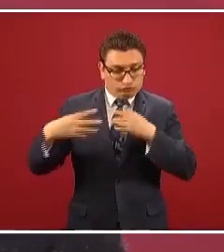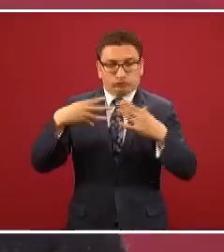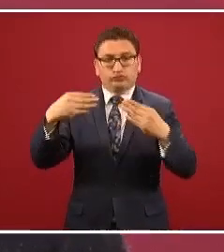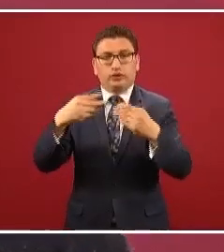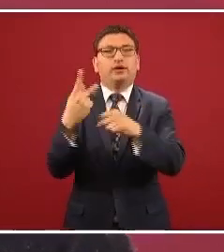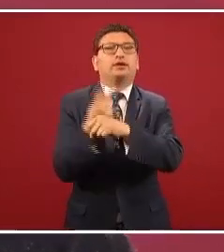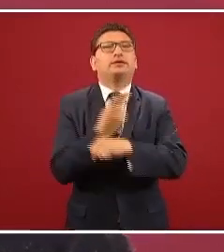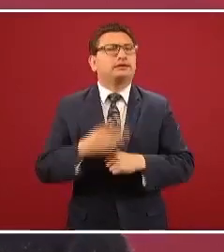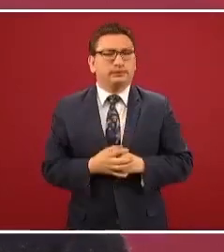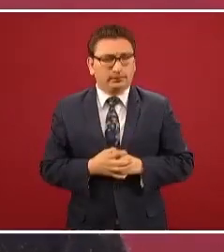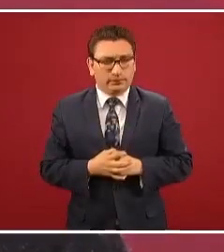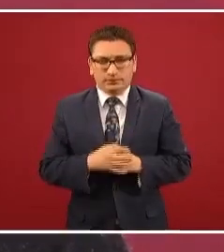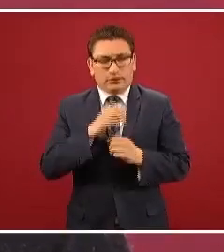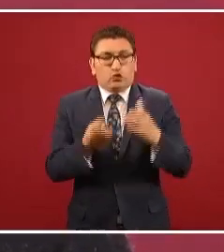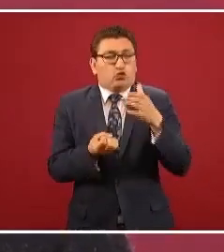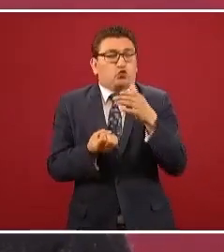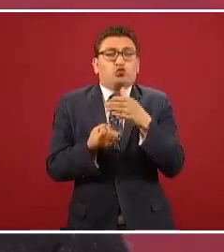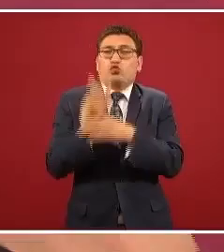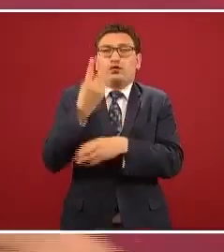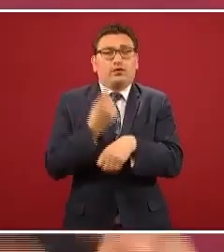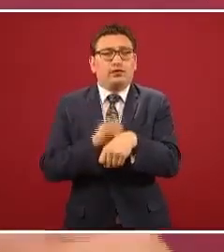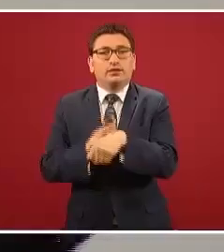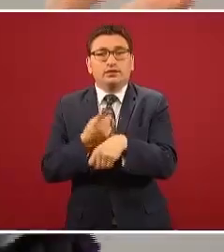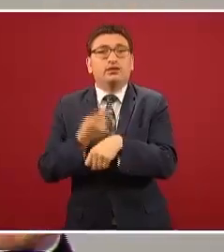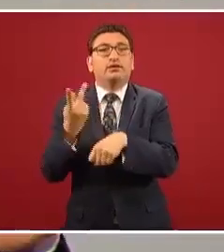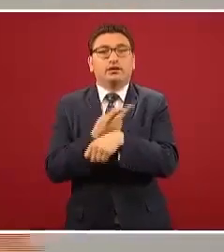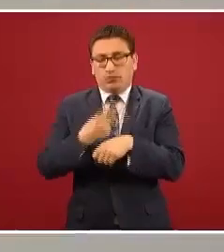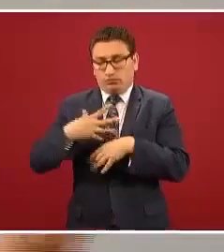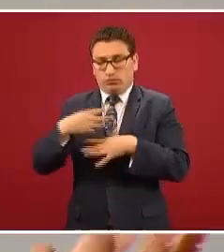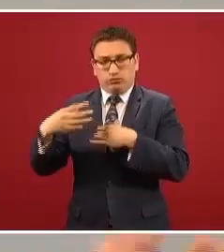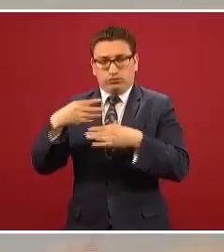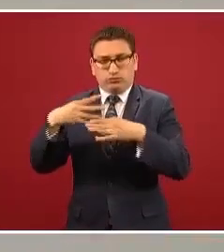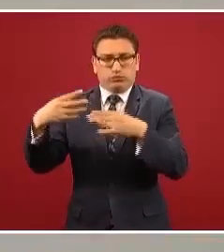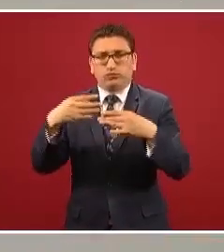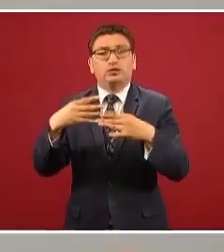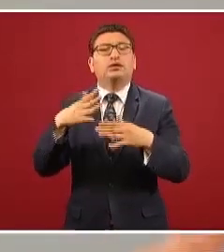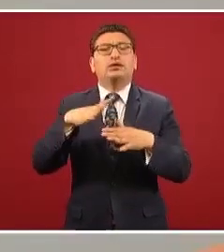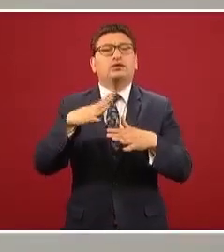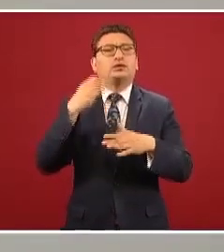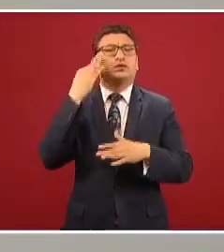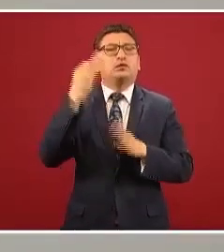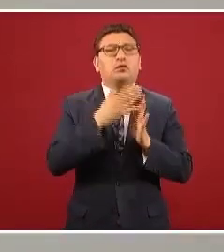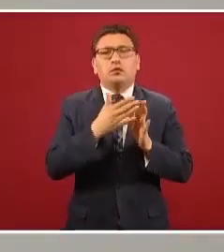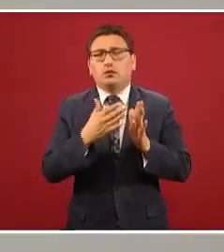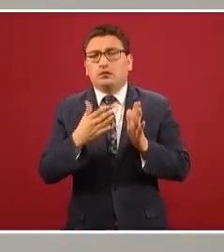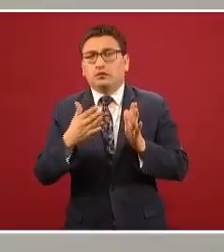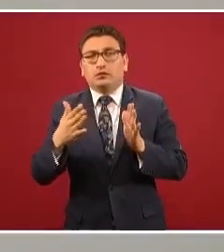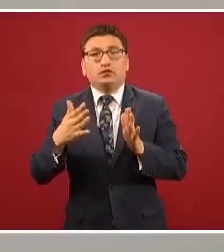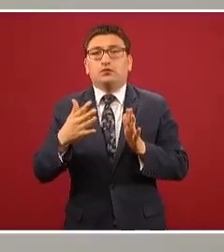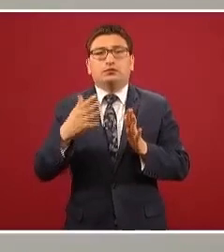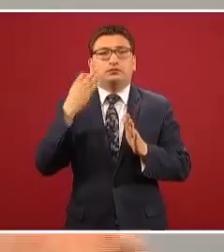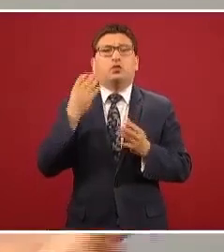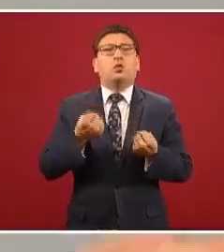lo que suele pasar con las nuevas enfermedades, que se mantiene una transmisión por un tiempo que es difícil o imposible